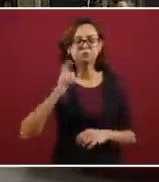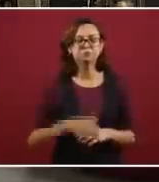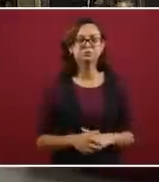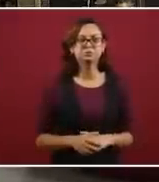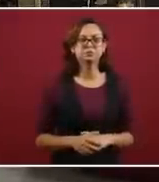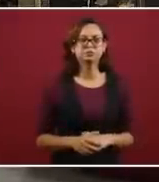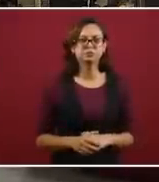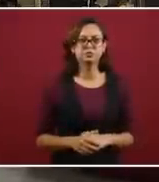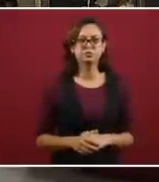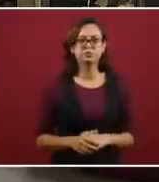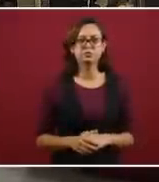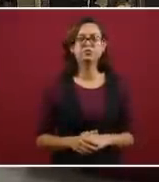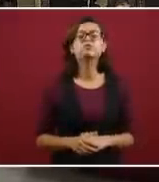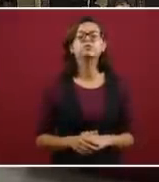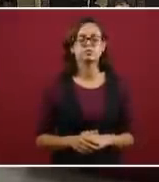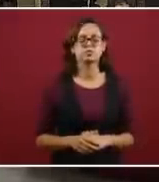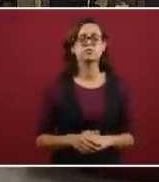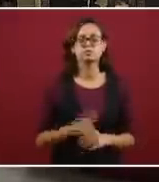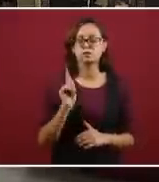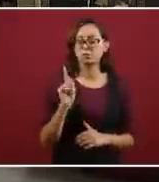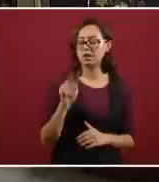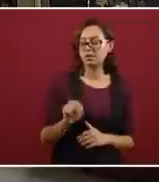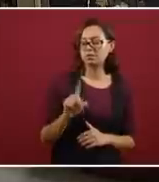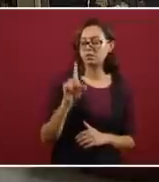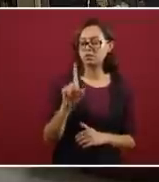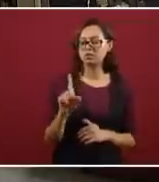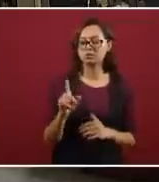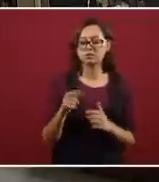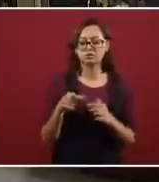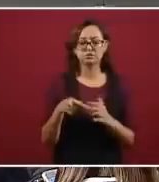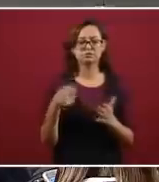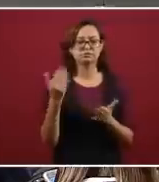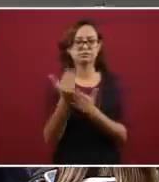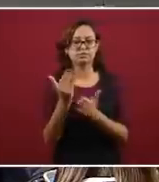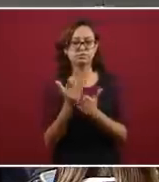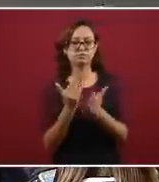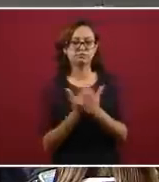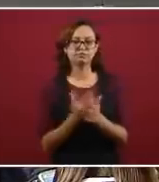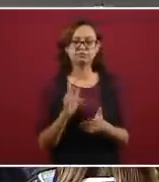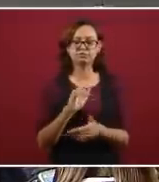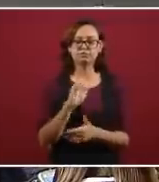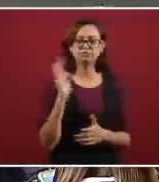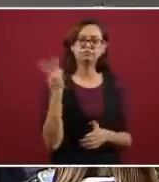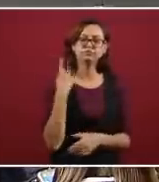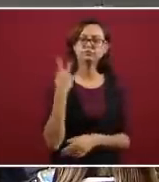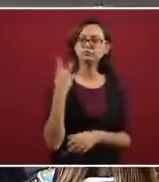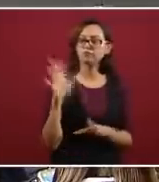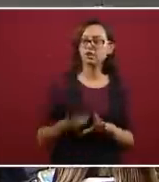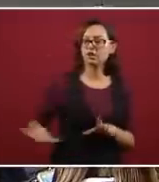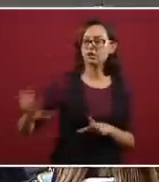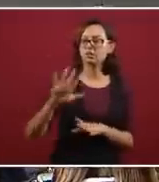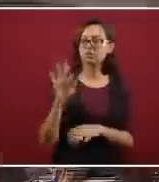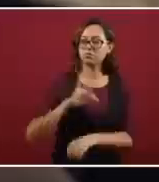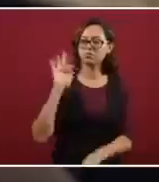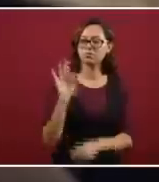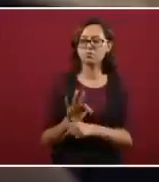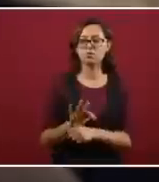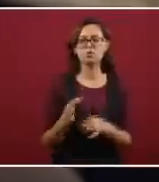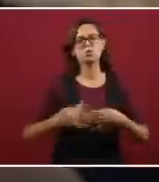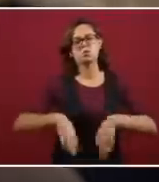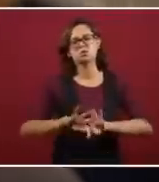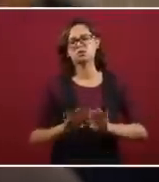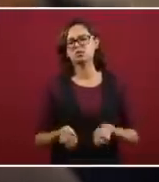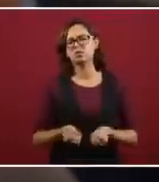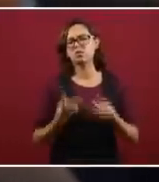de Desarrollo, ¿qué tan importante o qué tanto peso tienen las políticas sociales de su gobierno y la intervención